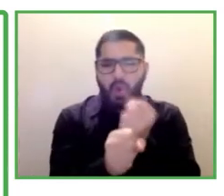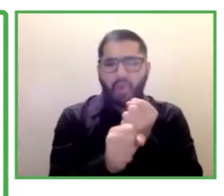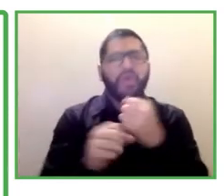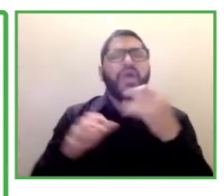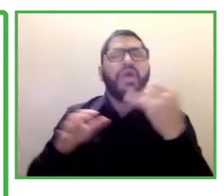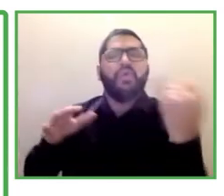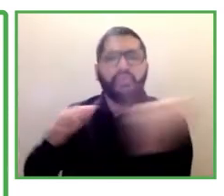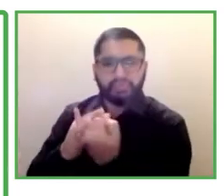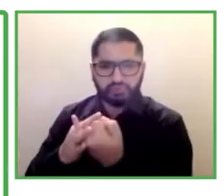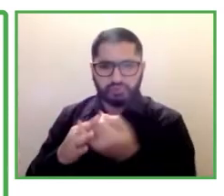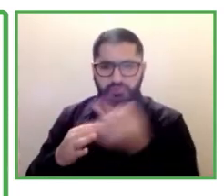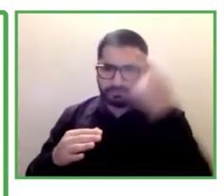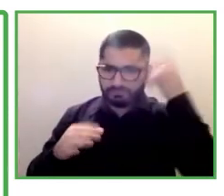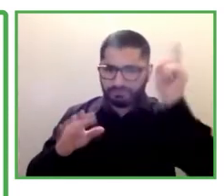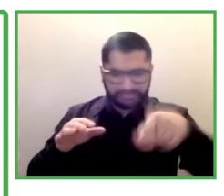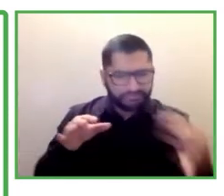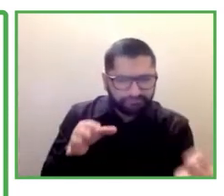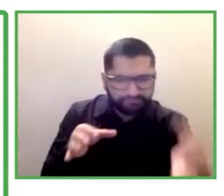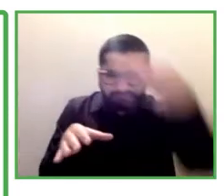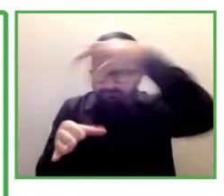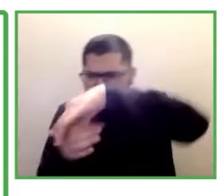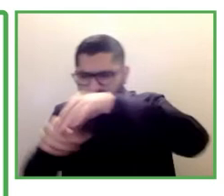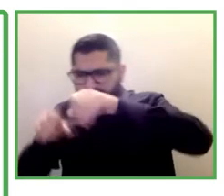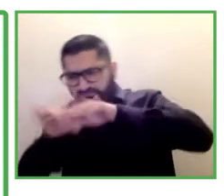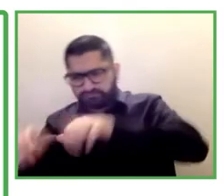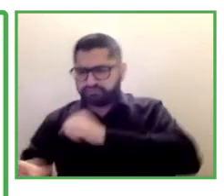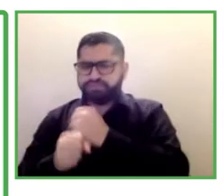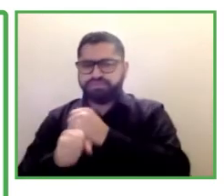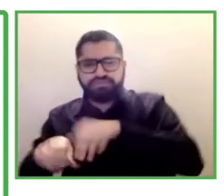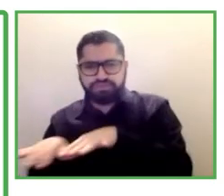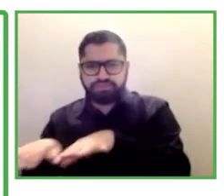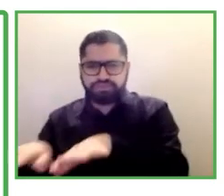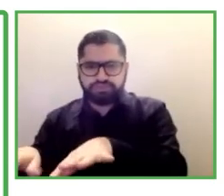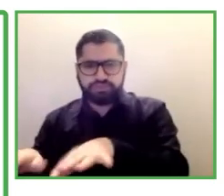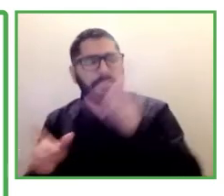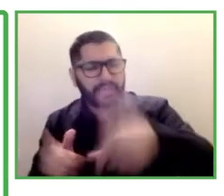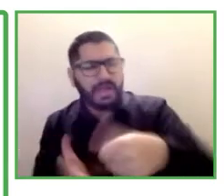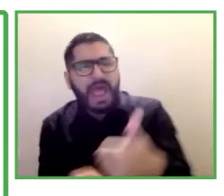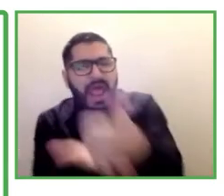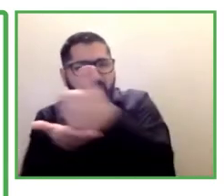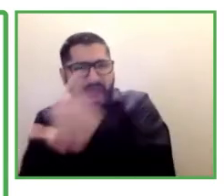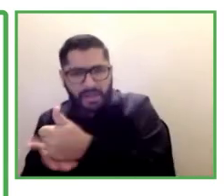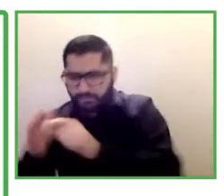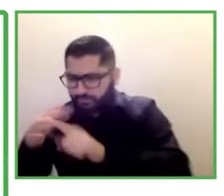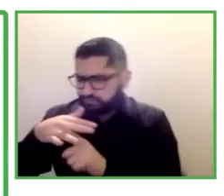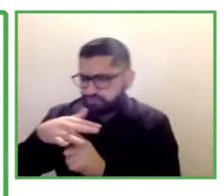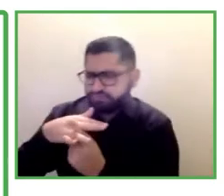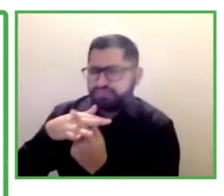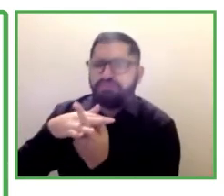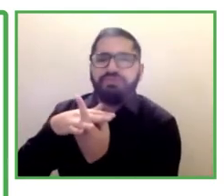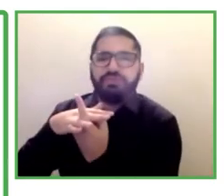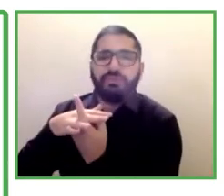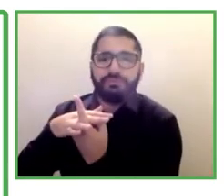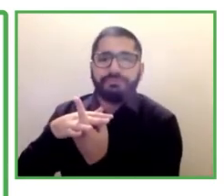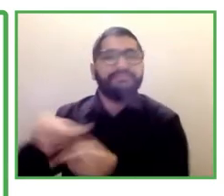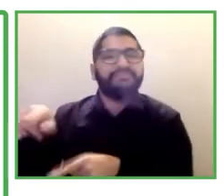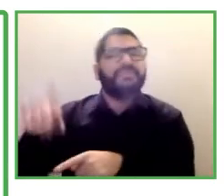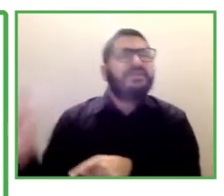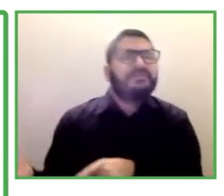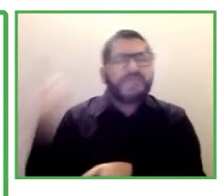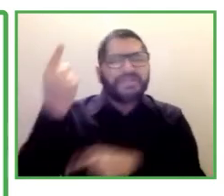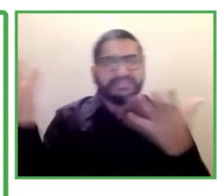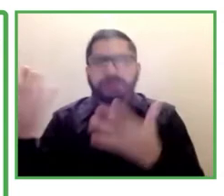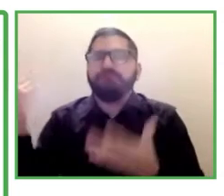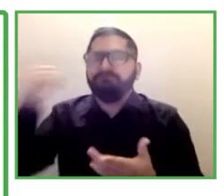florecer? En primer lugar, el desafío es entender que hay distintos tipos de discapacidades, como